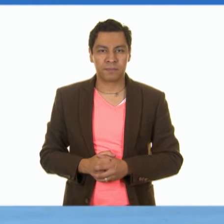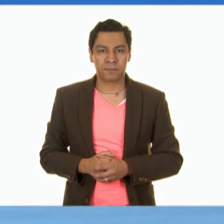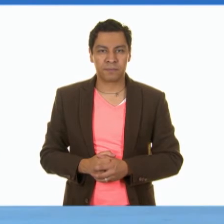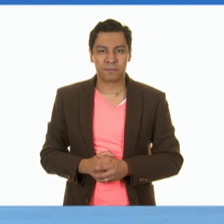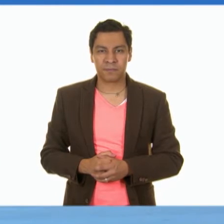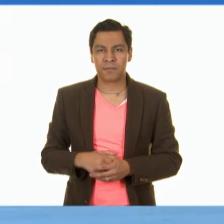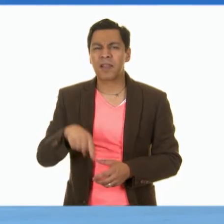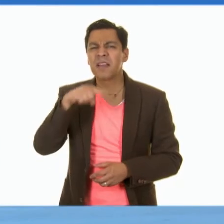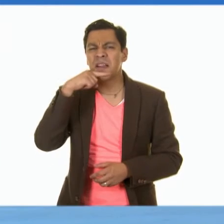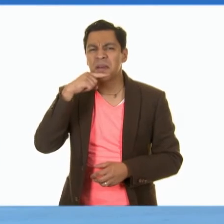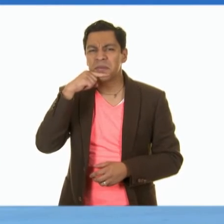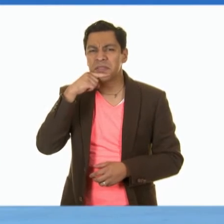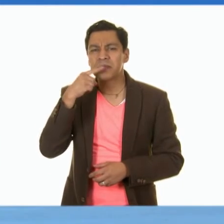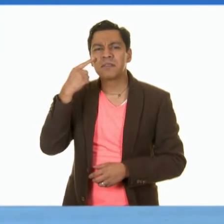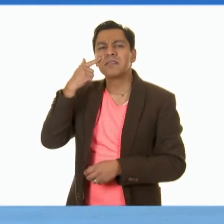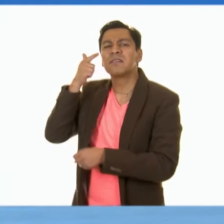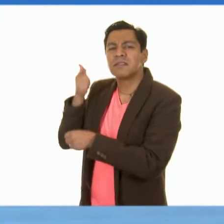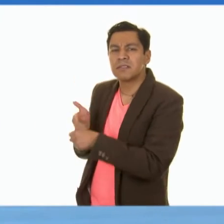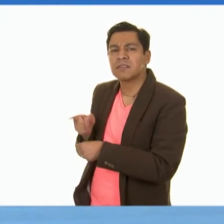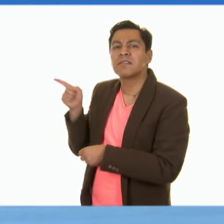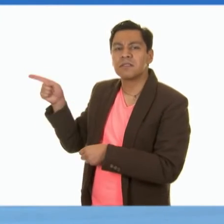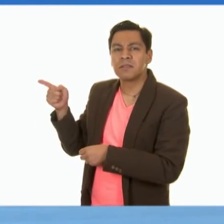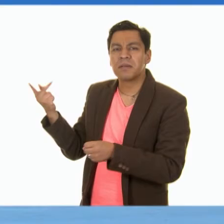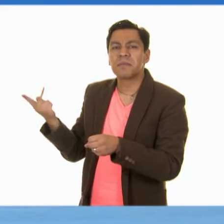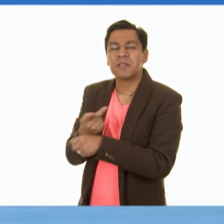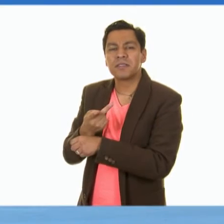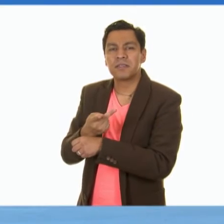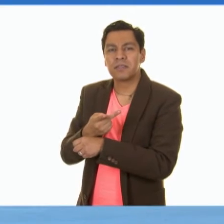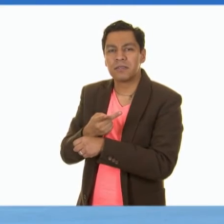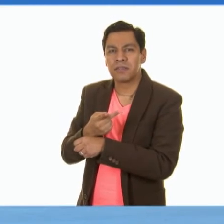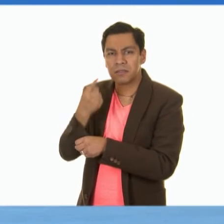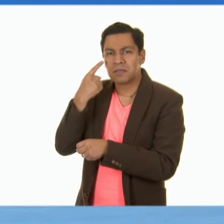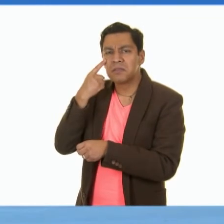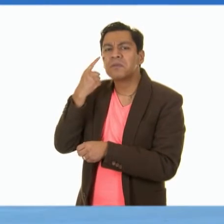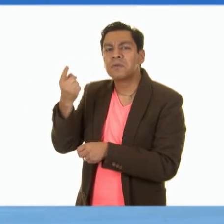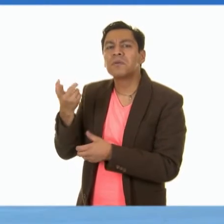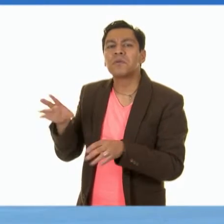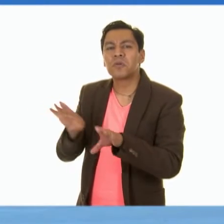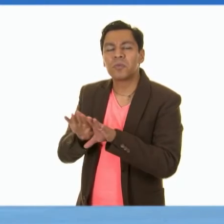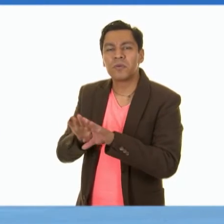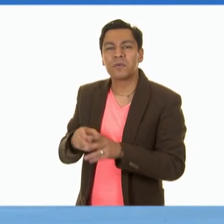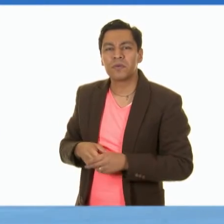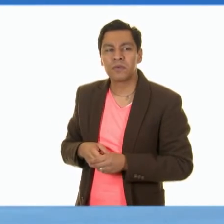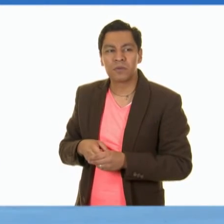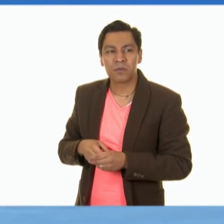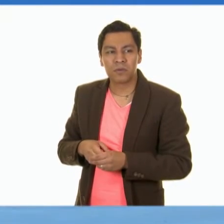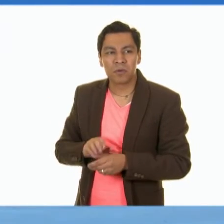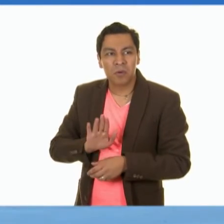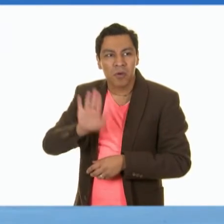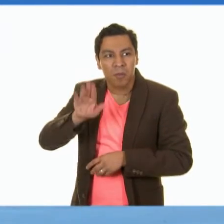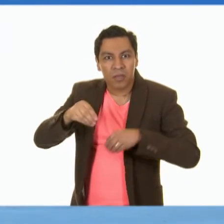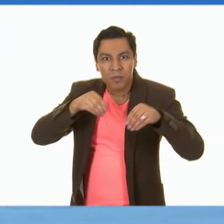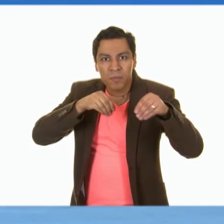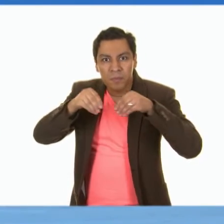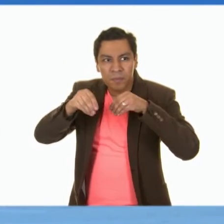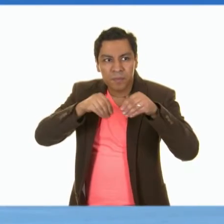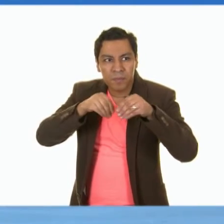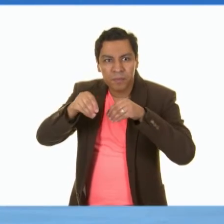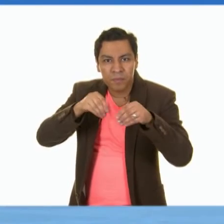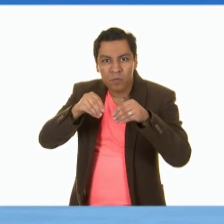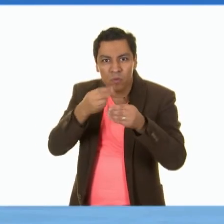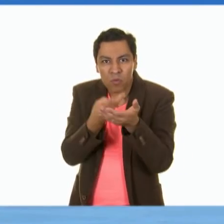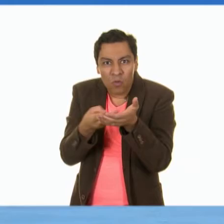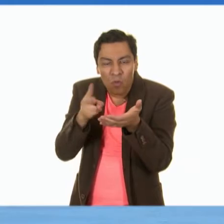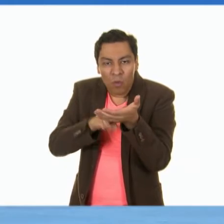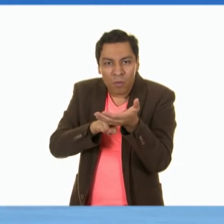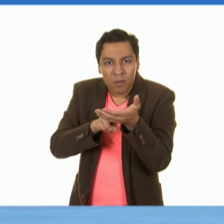¿Cómo se ve el lápiz? Pues ahí se ve que se está moviendo, ¿no? Bueno, se ve como dividido. Así es, si